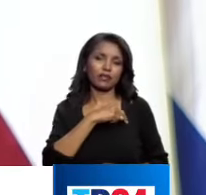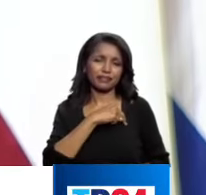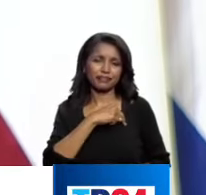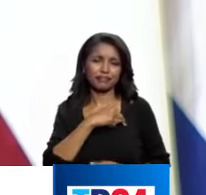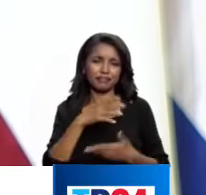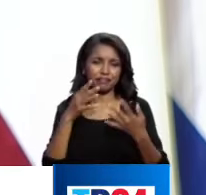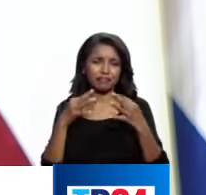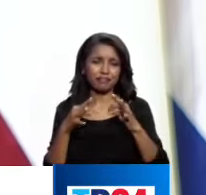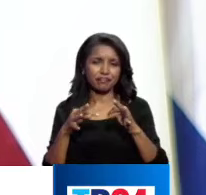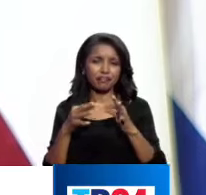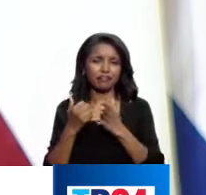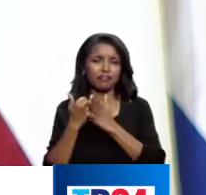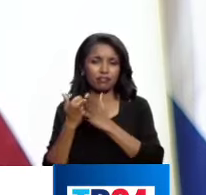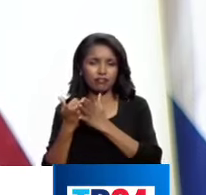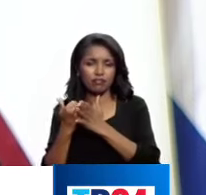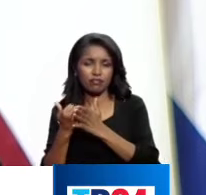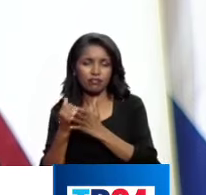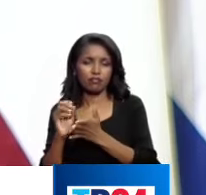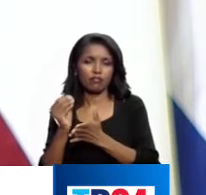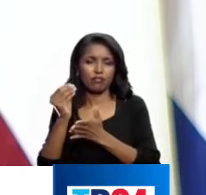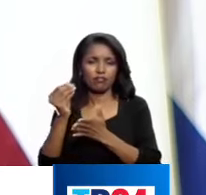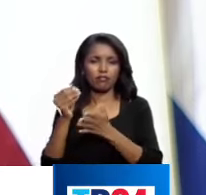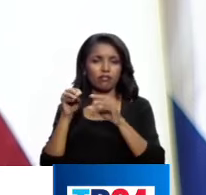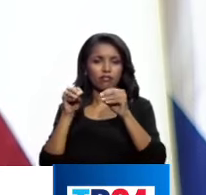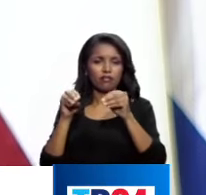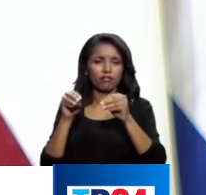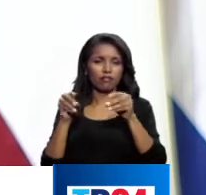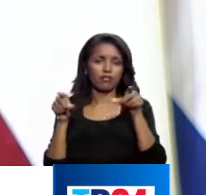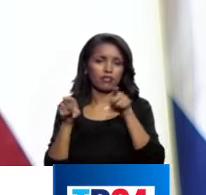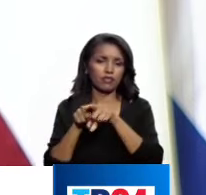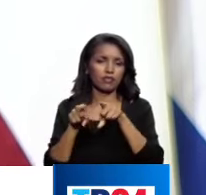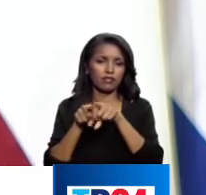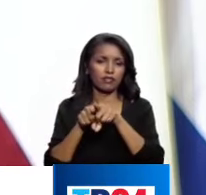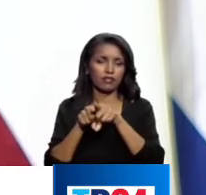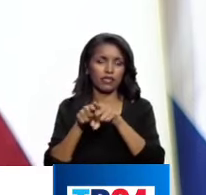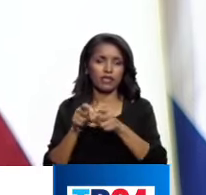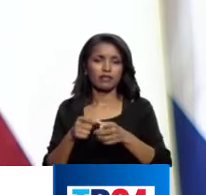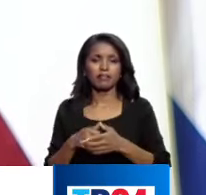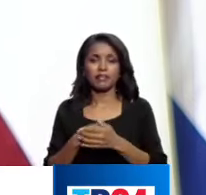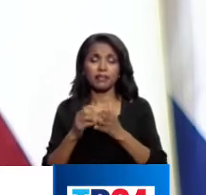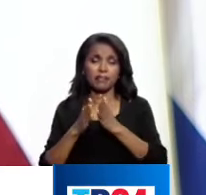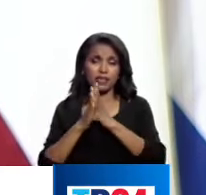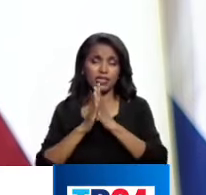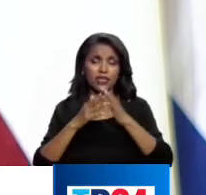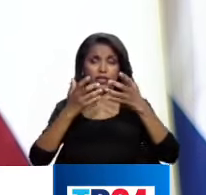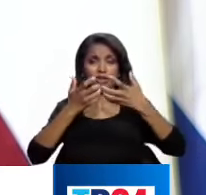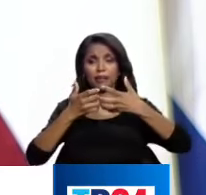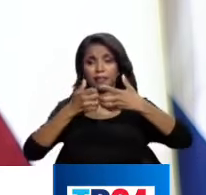a facilitar la capacitación técnica, también con solicitud a las empresas privadas que